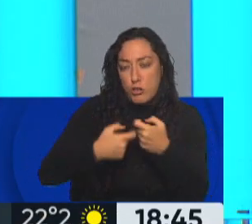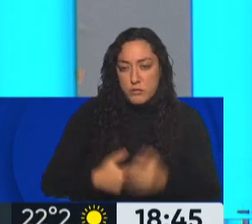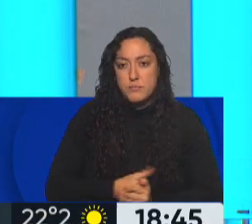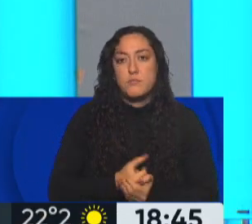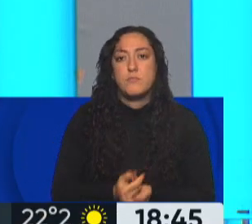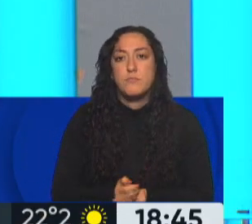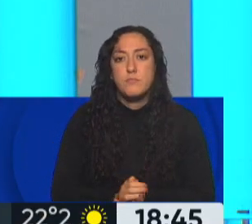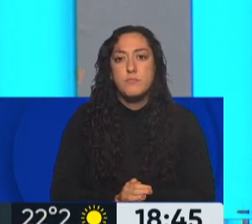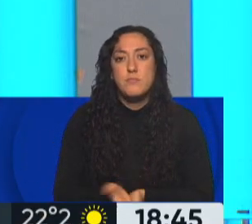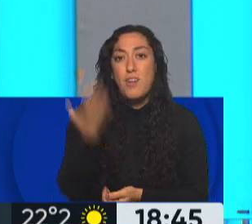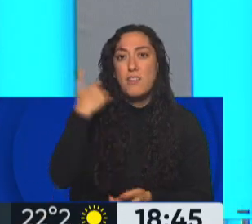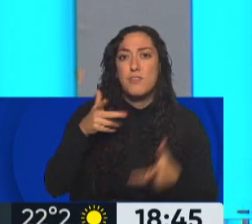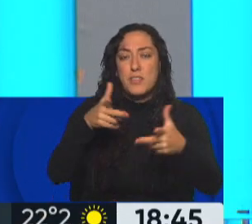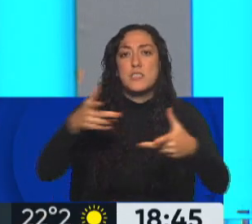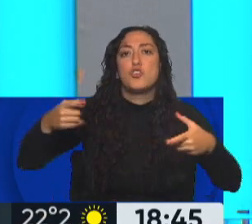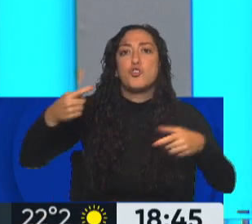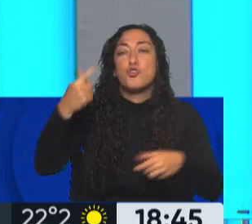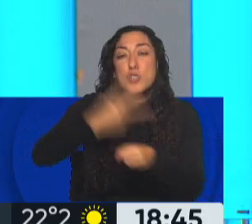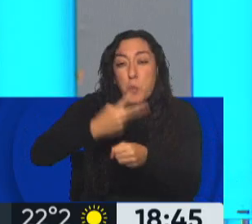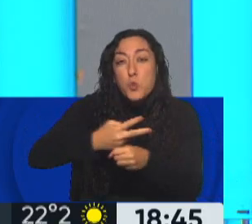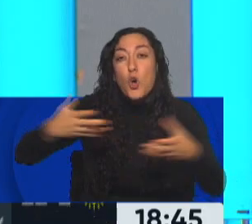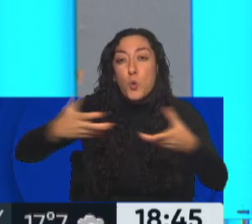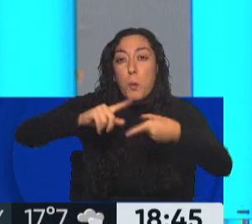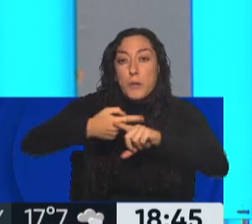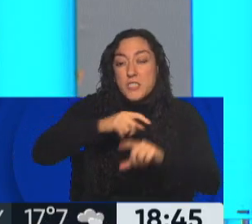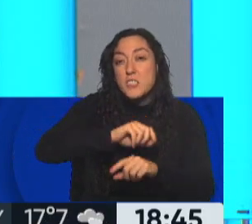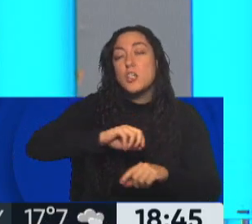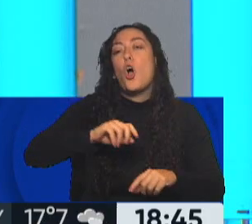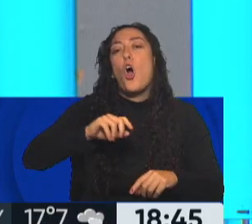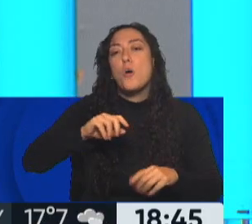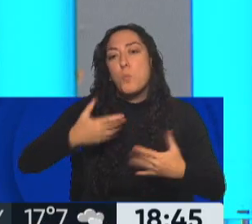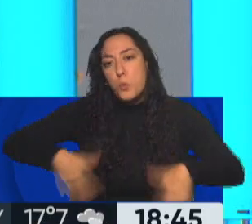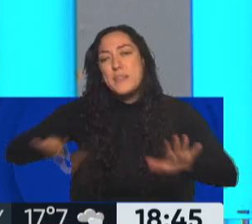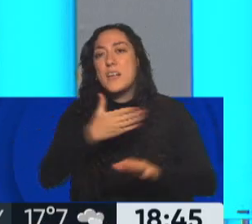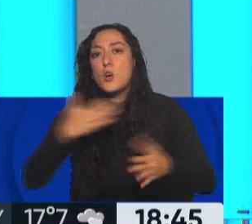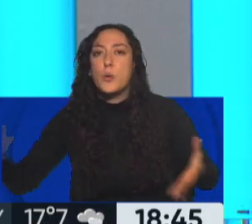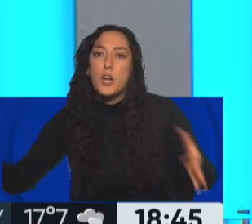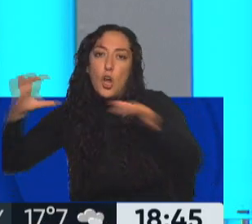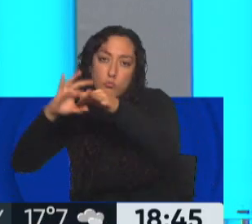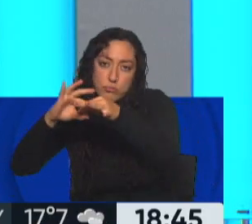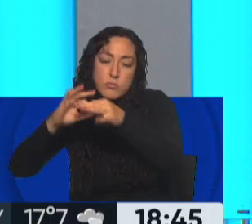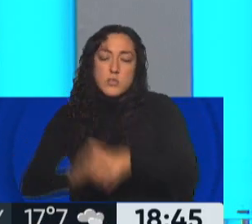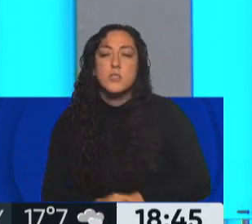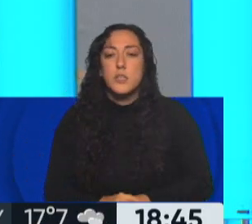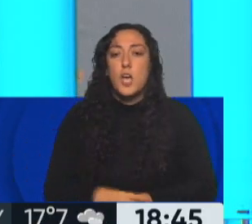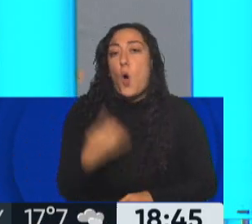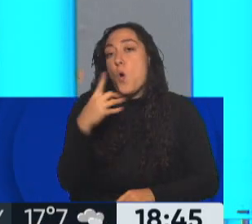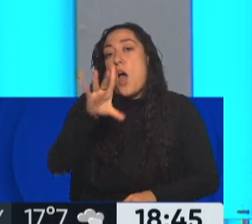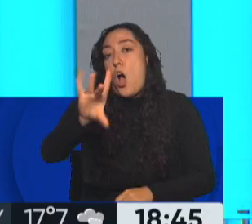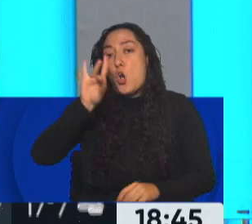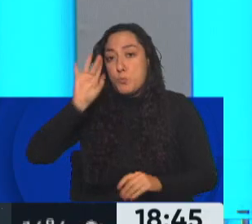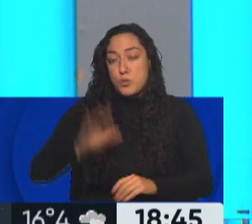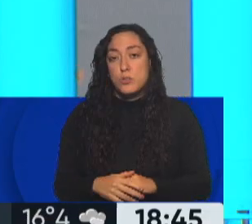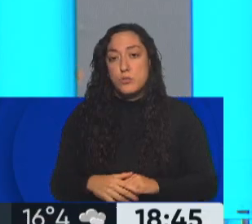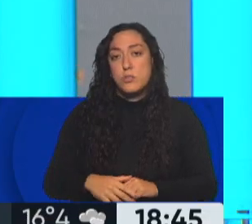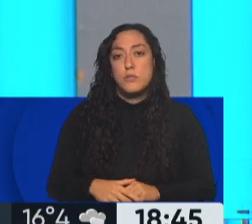lo planteaba, decía, el segundo espacio político que posiblemente forme gobierno, o sea, hay que ver, pero es una opción,